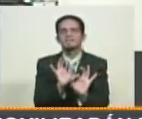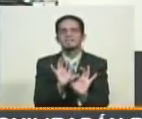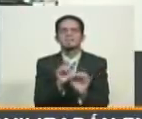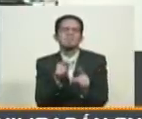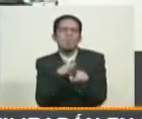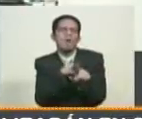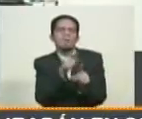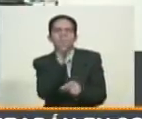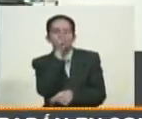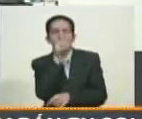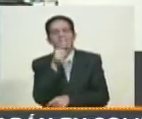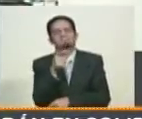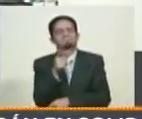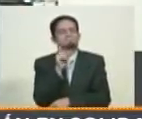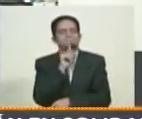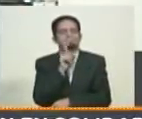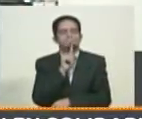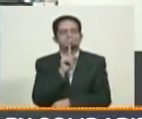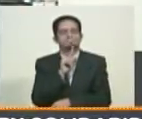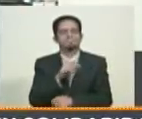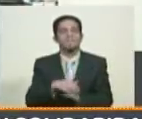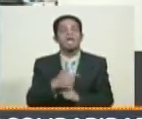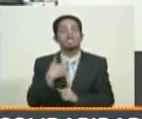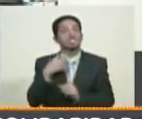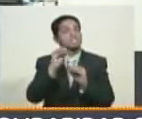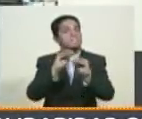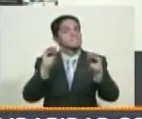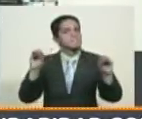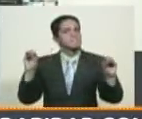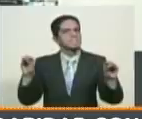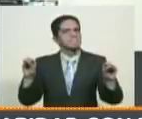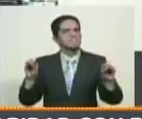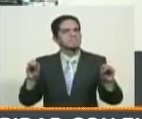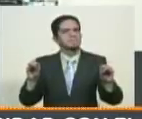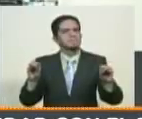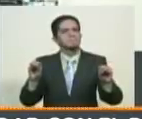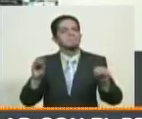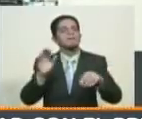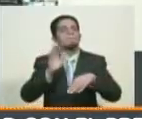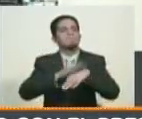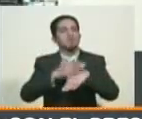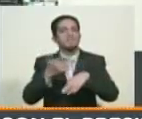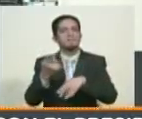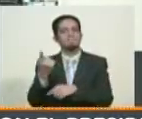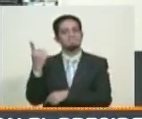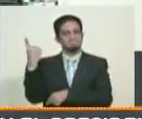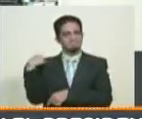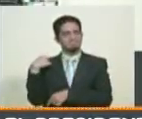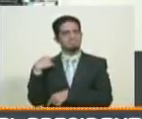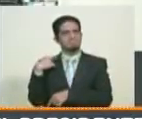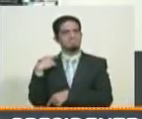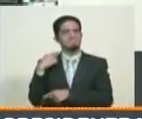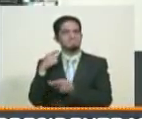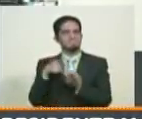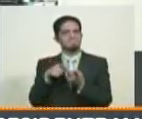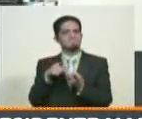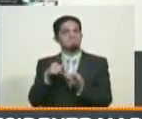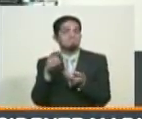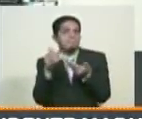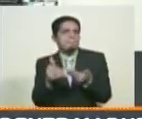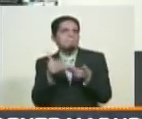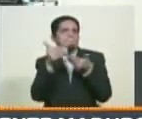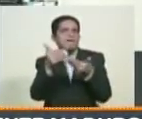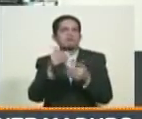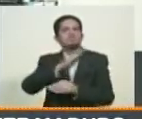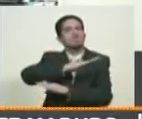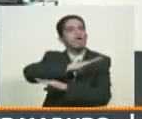frívola. Pues no va a ser así. Yo advierto que no va a ser así, porque lo ocurrido merece, más allá de una